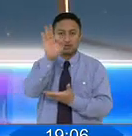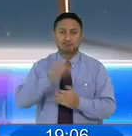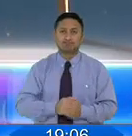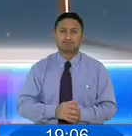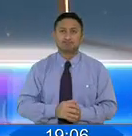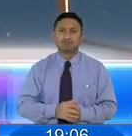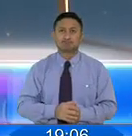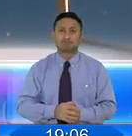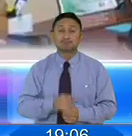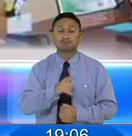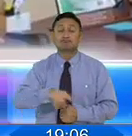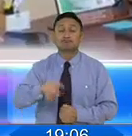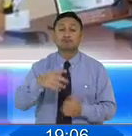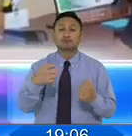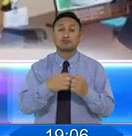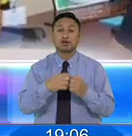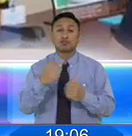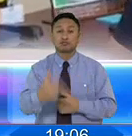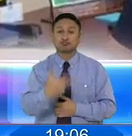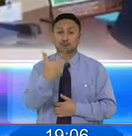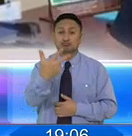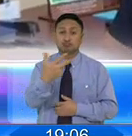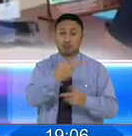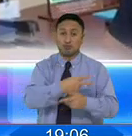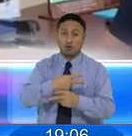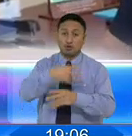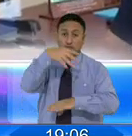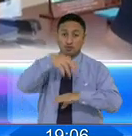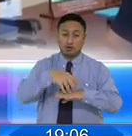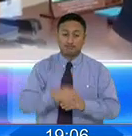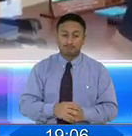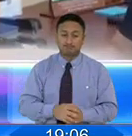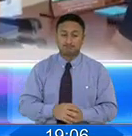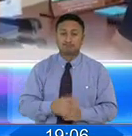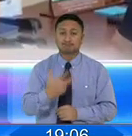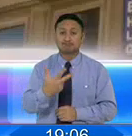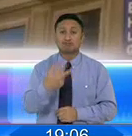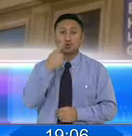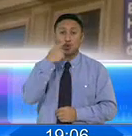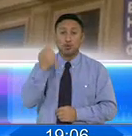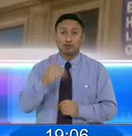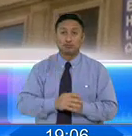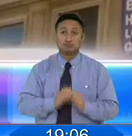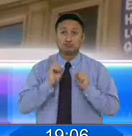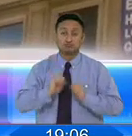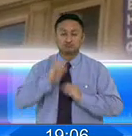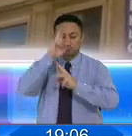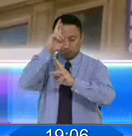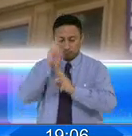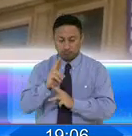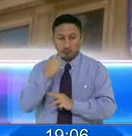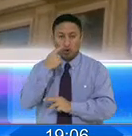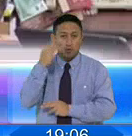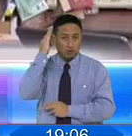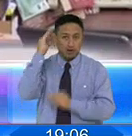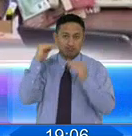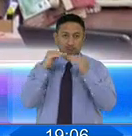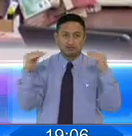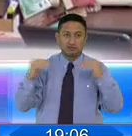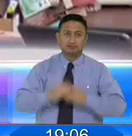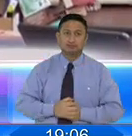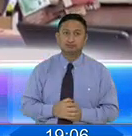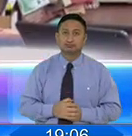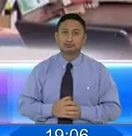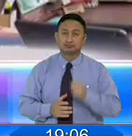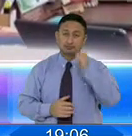que presenta ante el Pleno del Consejo Provincial estará integrada por 3 hombres, respetando así la paridad de género que establece